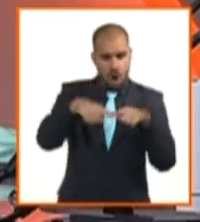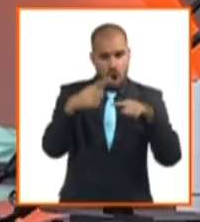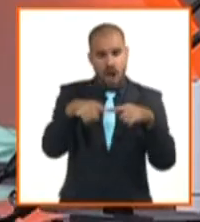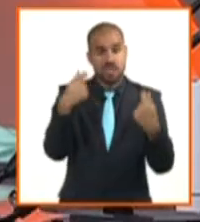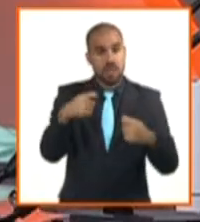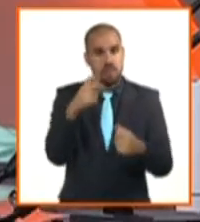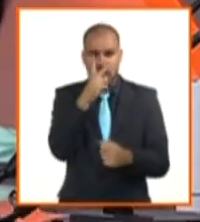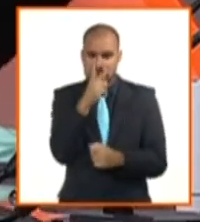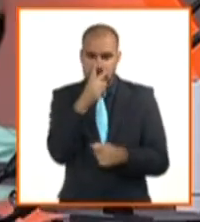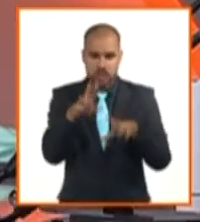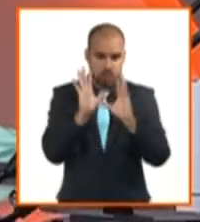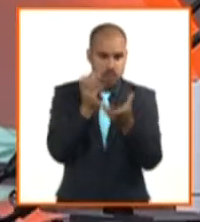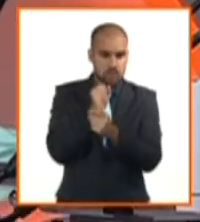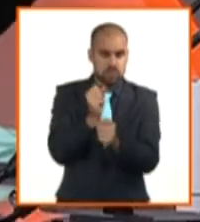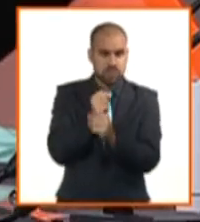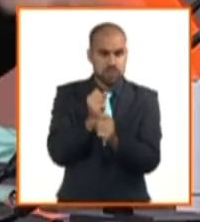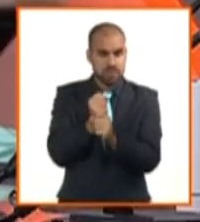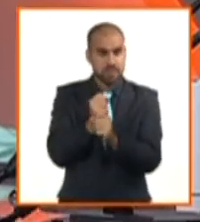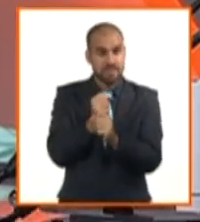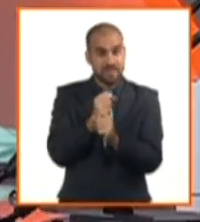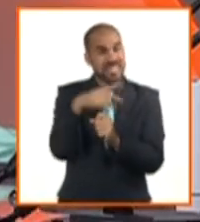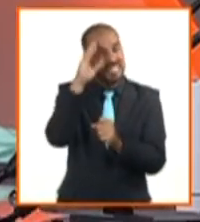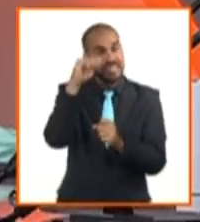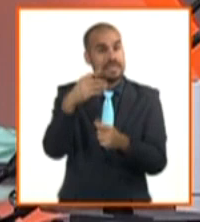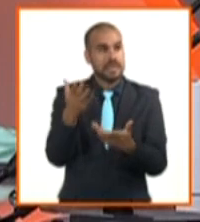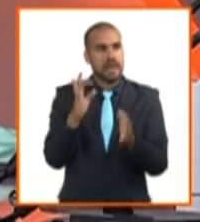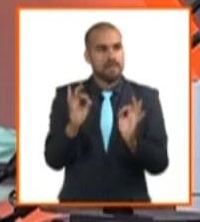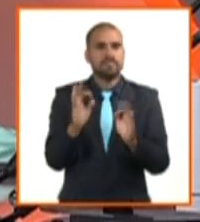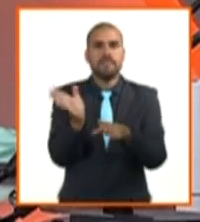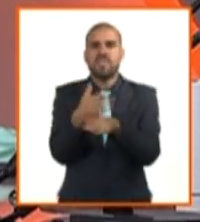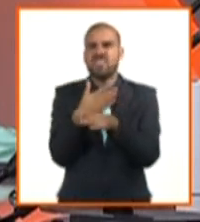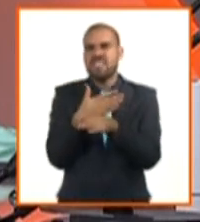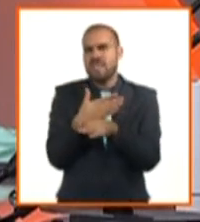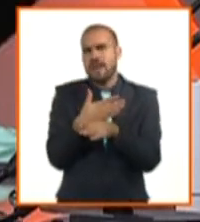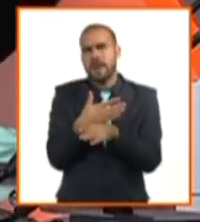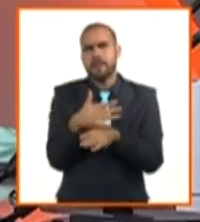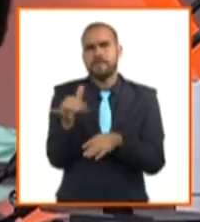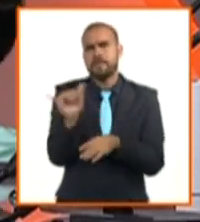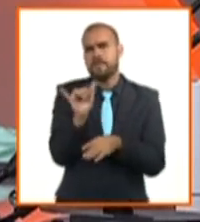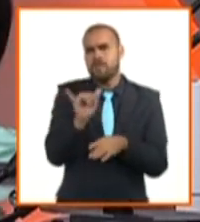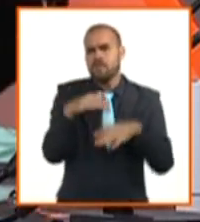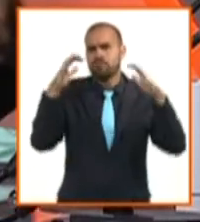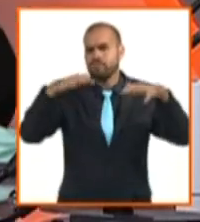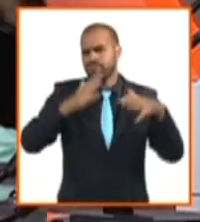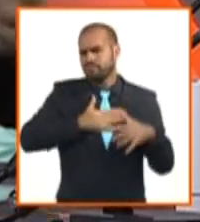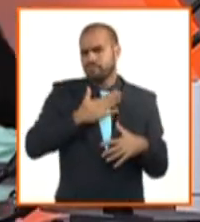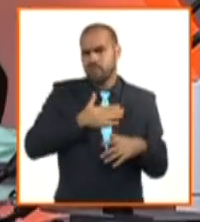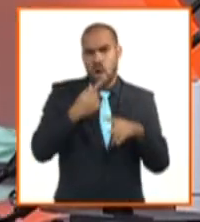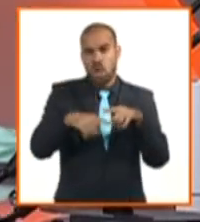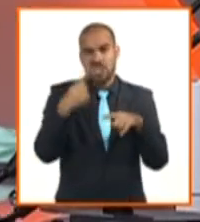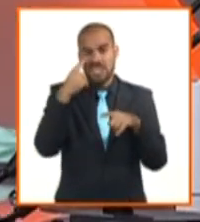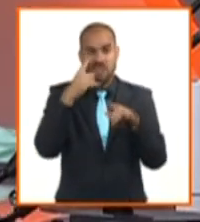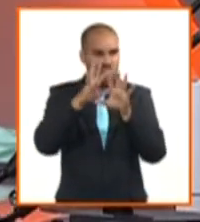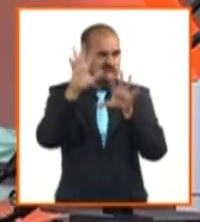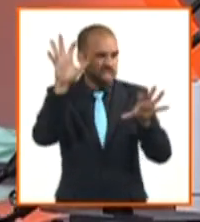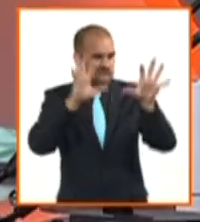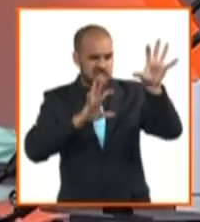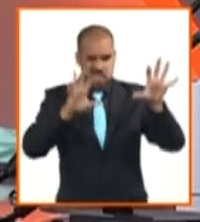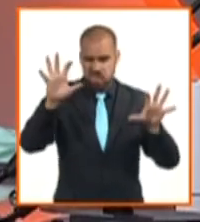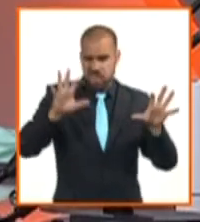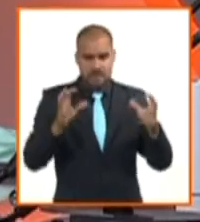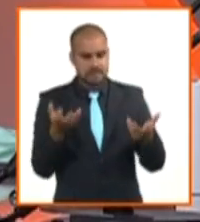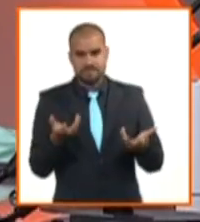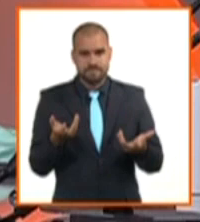no de un centro sino de una de una especie de fenómeno bastante desorganizado no es lo que es lo que hemos enfrentado